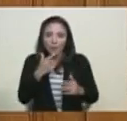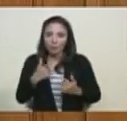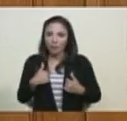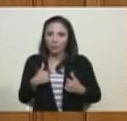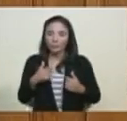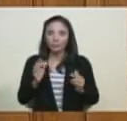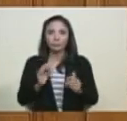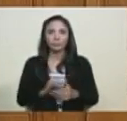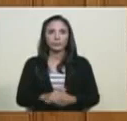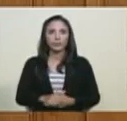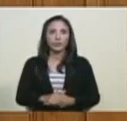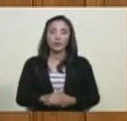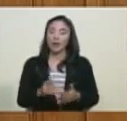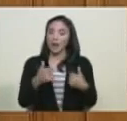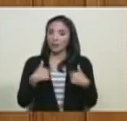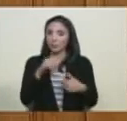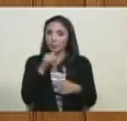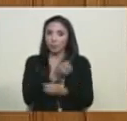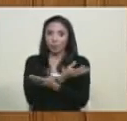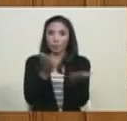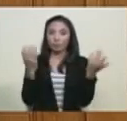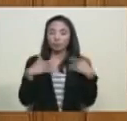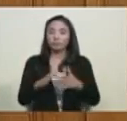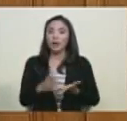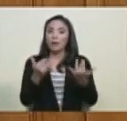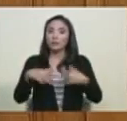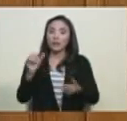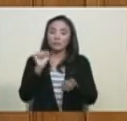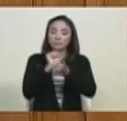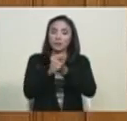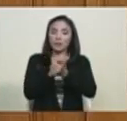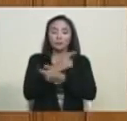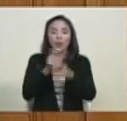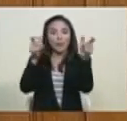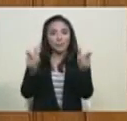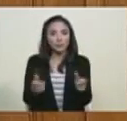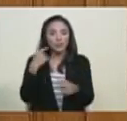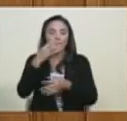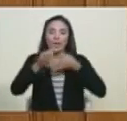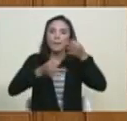Yo puedo decir a esta altura que todos los capturados han dado detalles